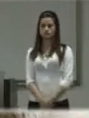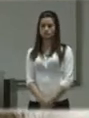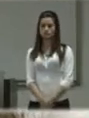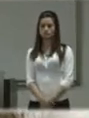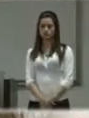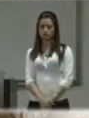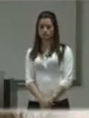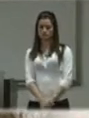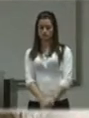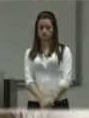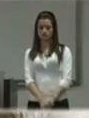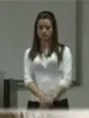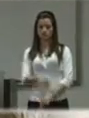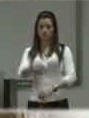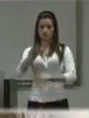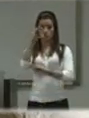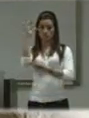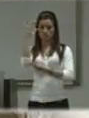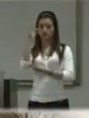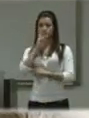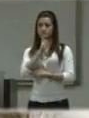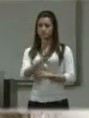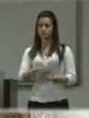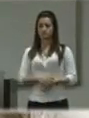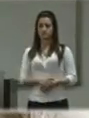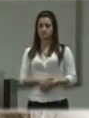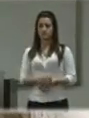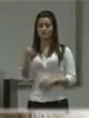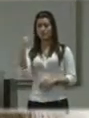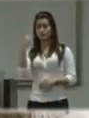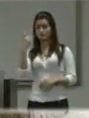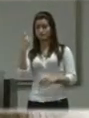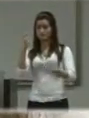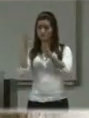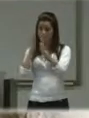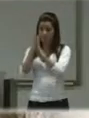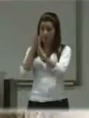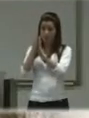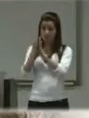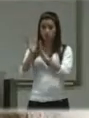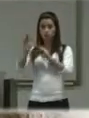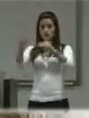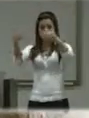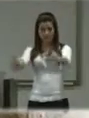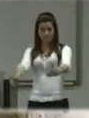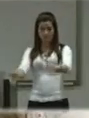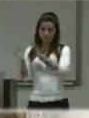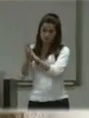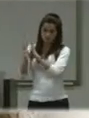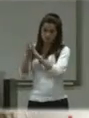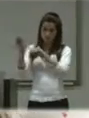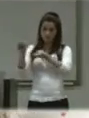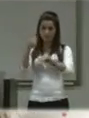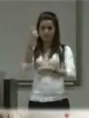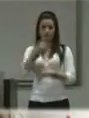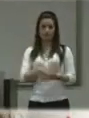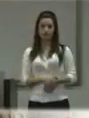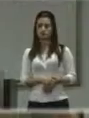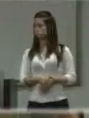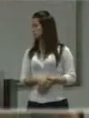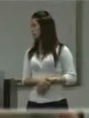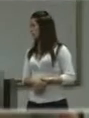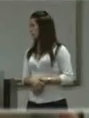le dijeron que tocaba Tener información para mujeres con discapacidad sí efectivamente